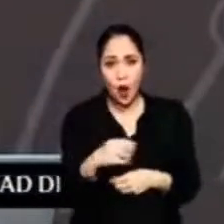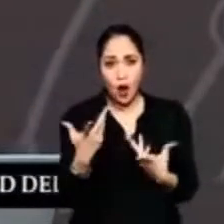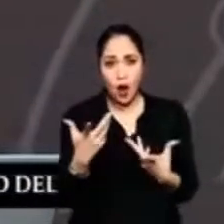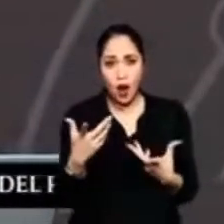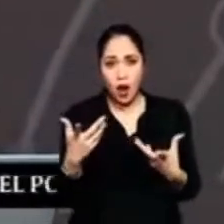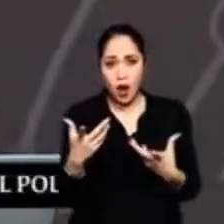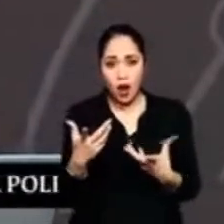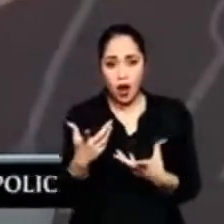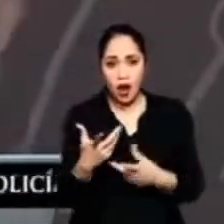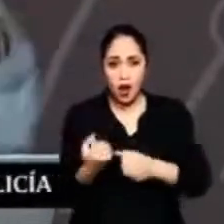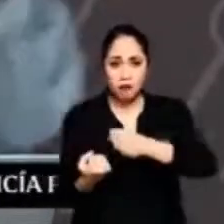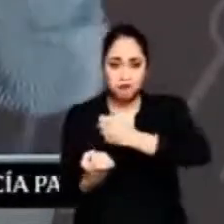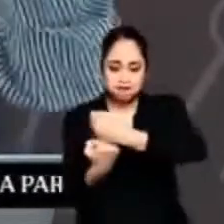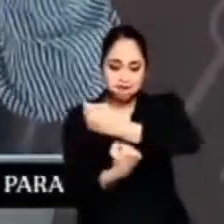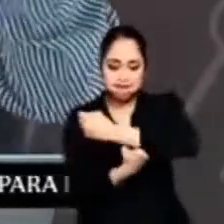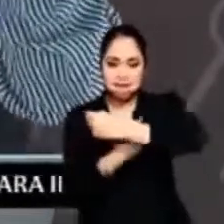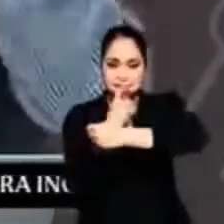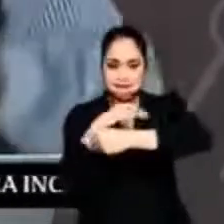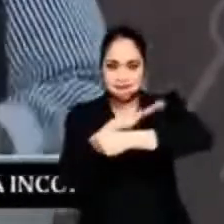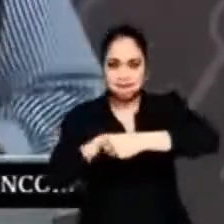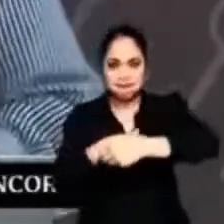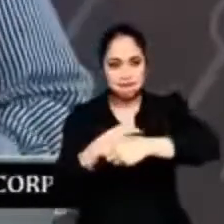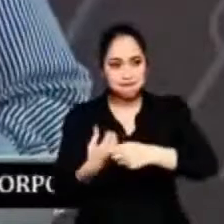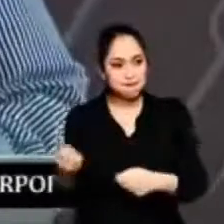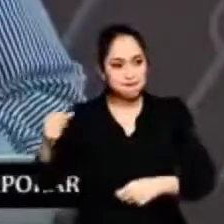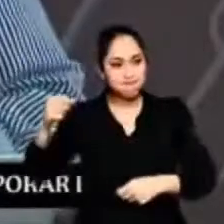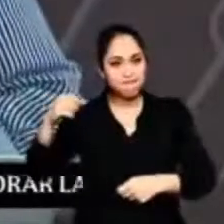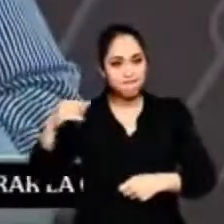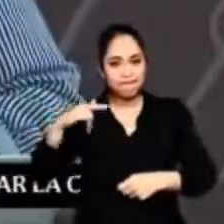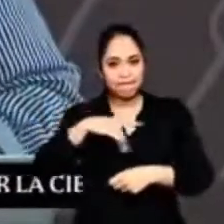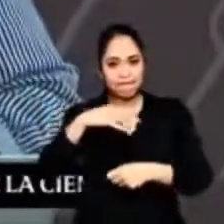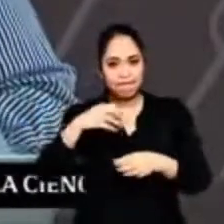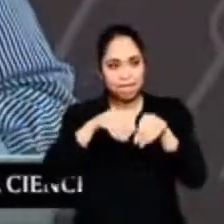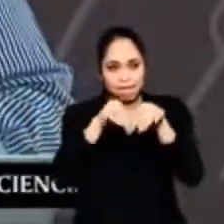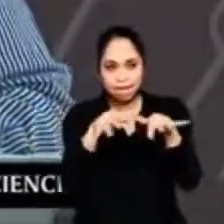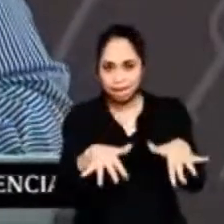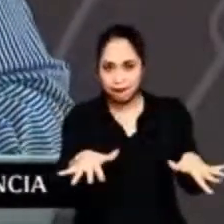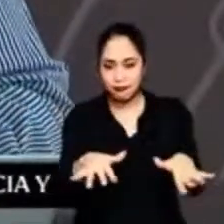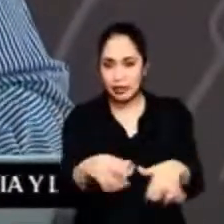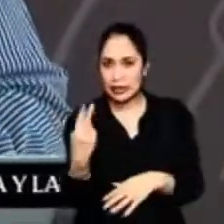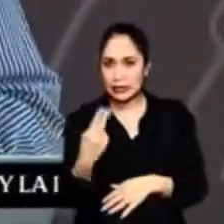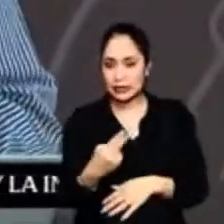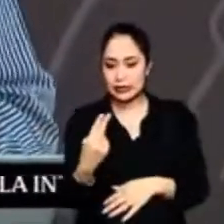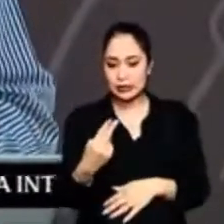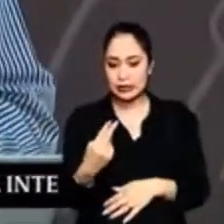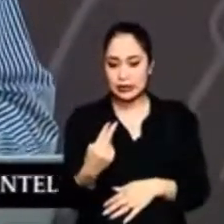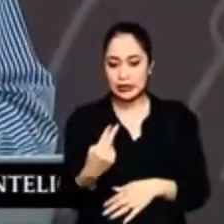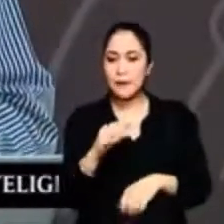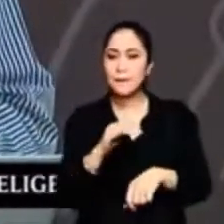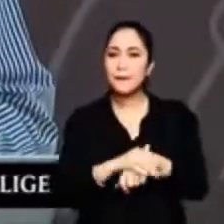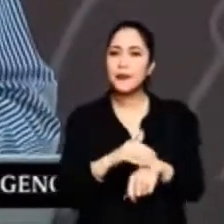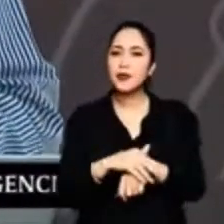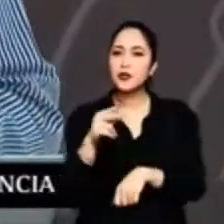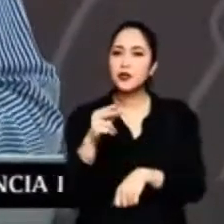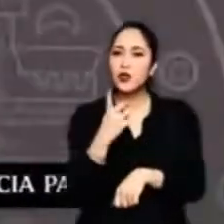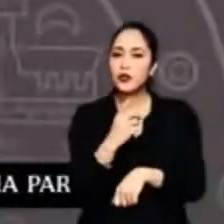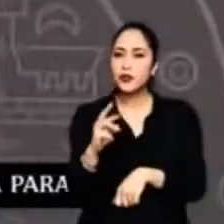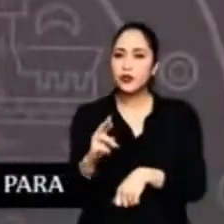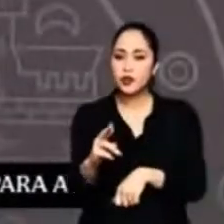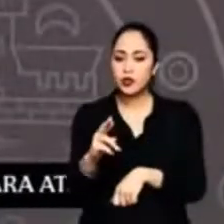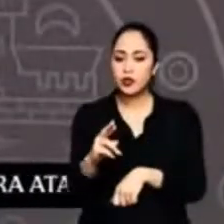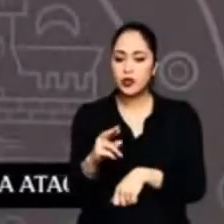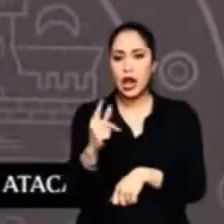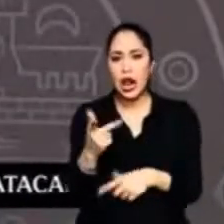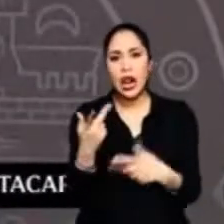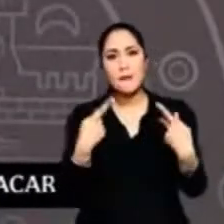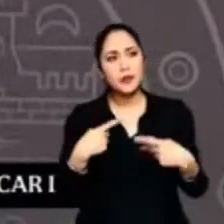alarma. Entonces, yo les pido a mi secretario, Víctor Villalobos, que mi amigo, al doctor, que me mande los técnicos para el